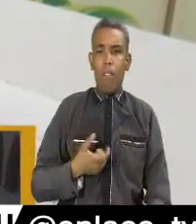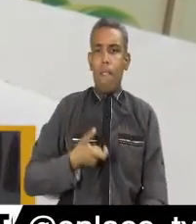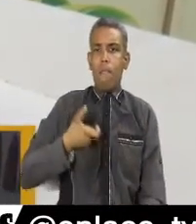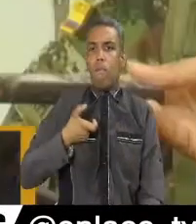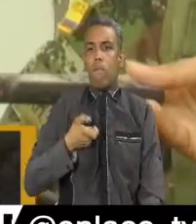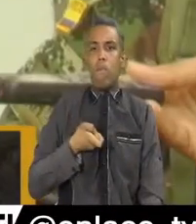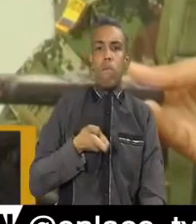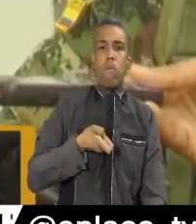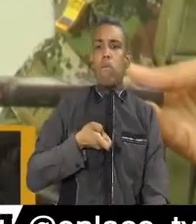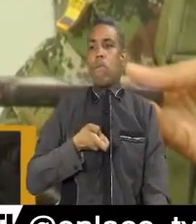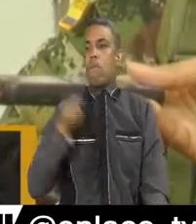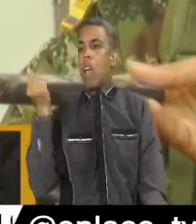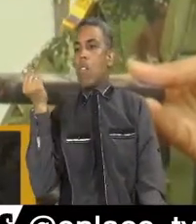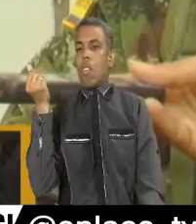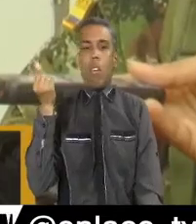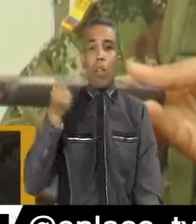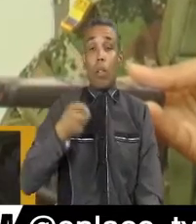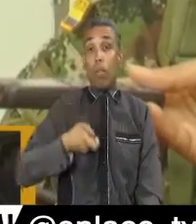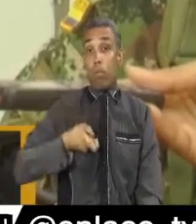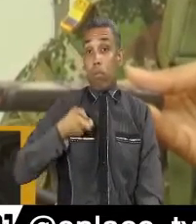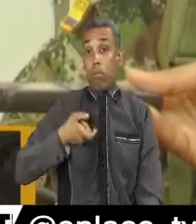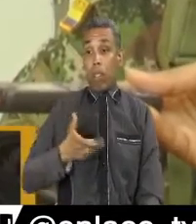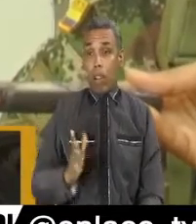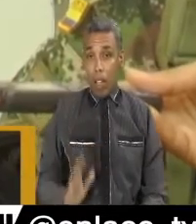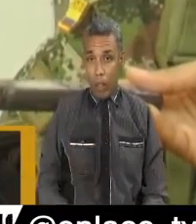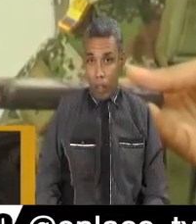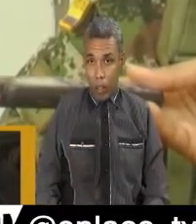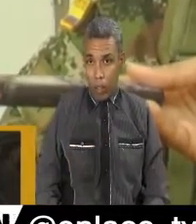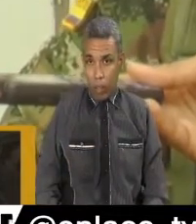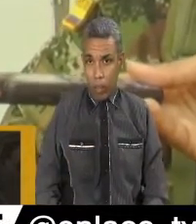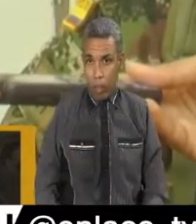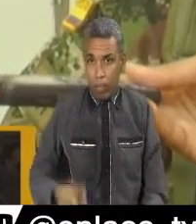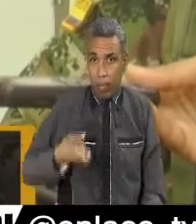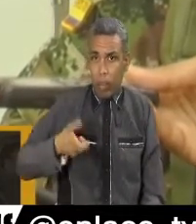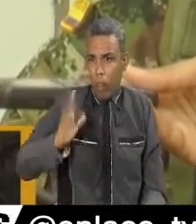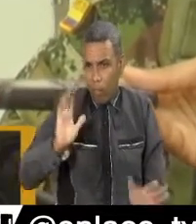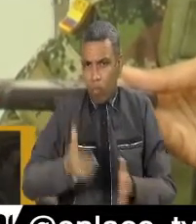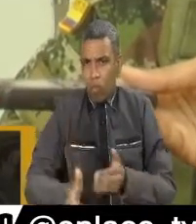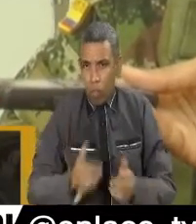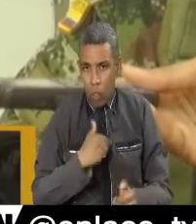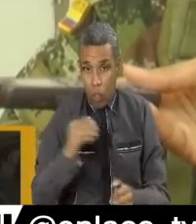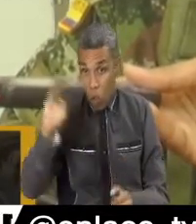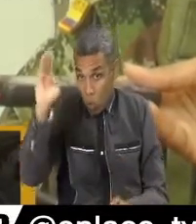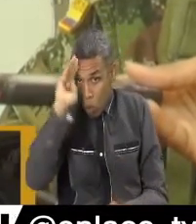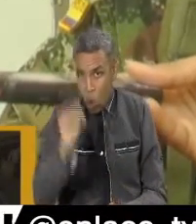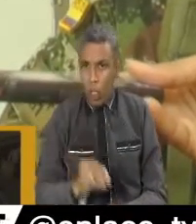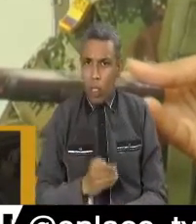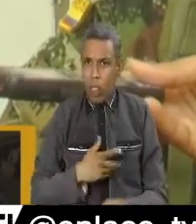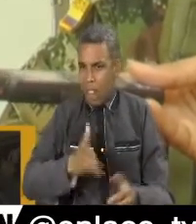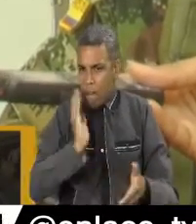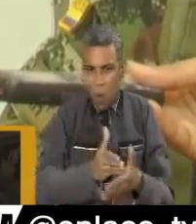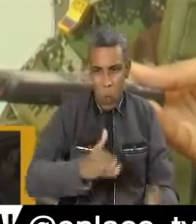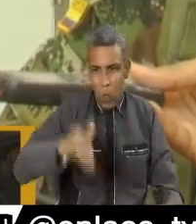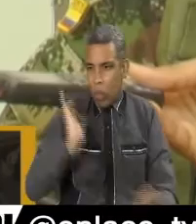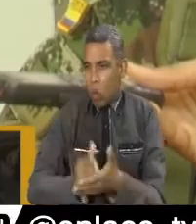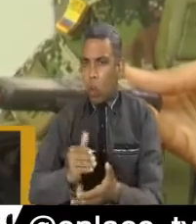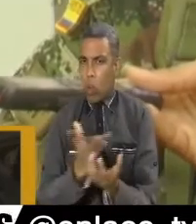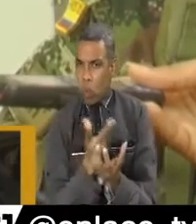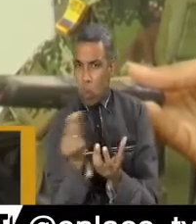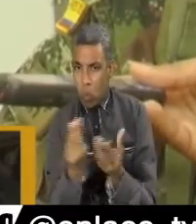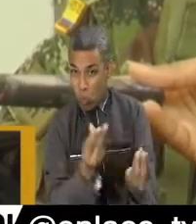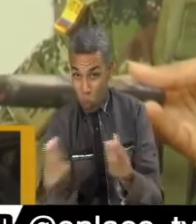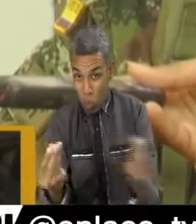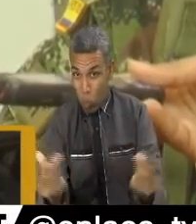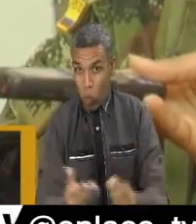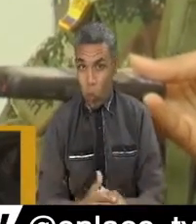seguimos trabajando aquí, con Policía Judicial, con Ejército, con Fiscalía, vamos a seguir trabajando, vamos a seguir dando estos golpes contundentes aquí a estos bandidos que